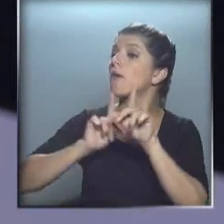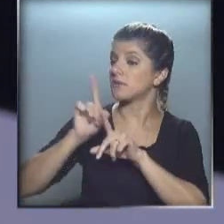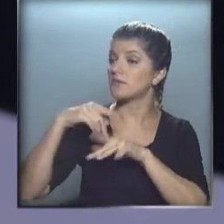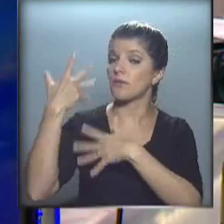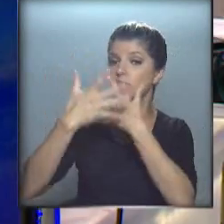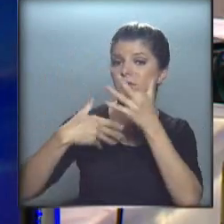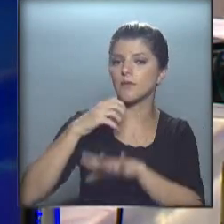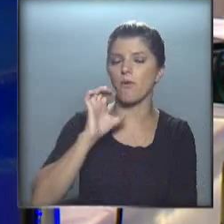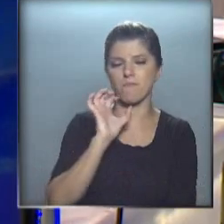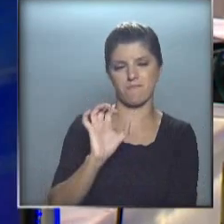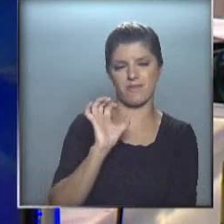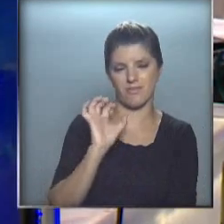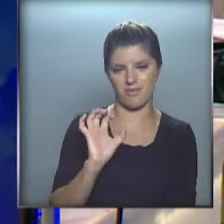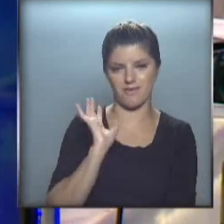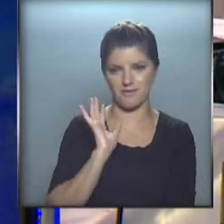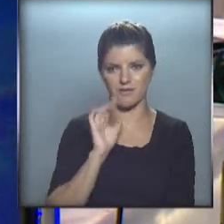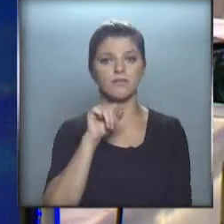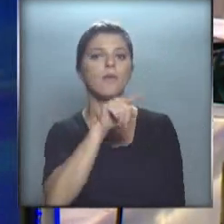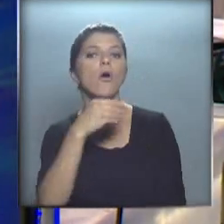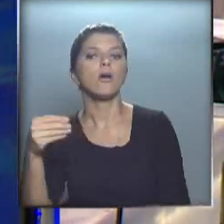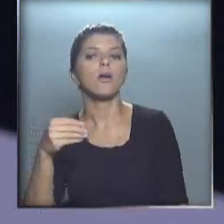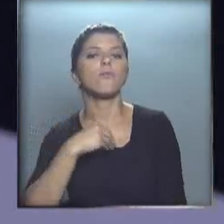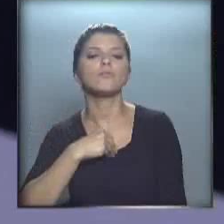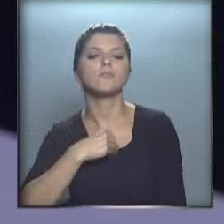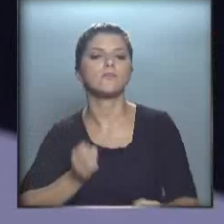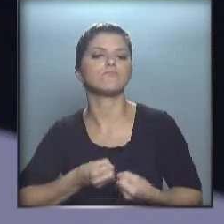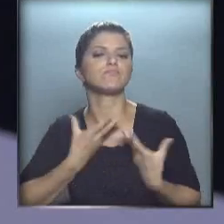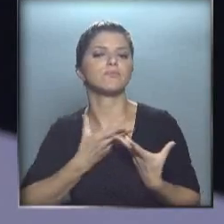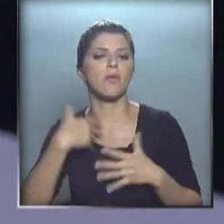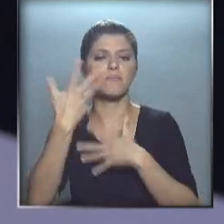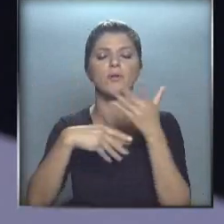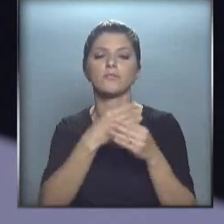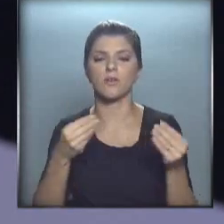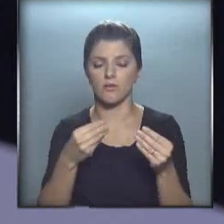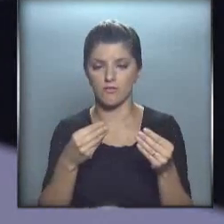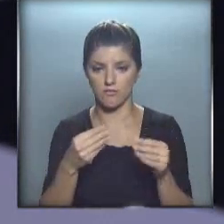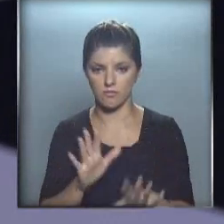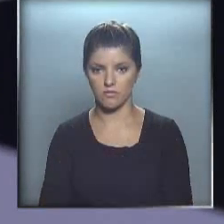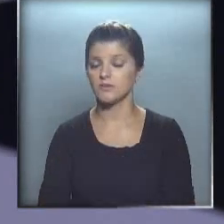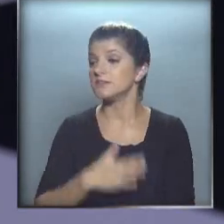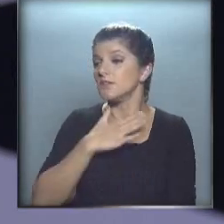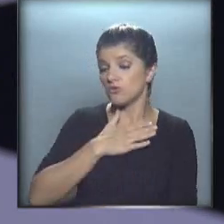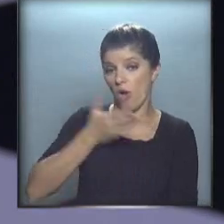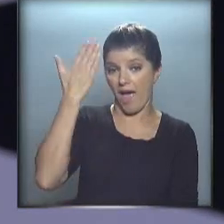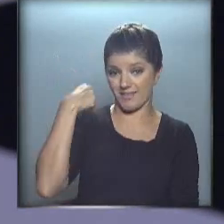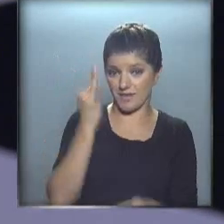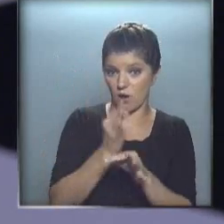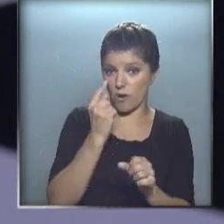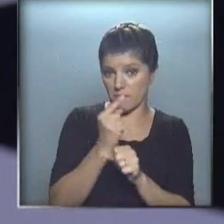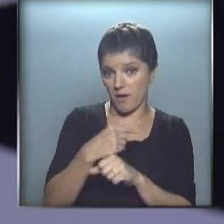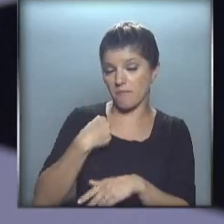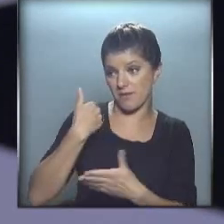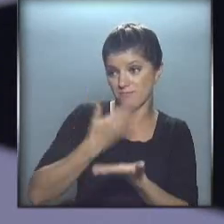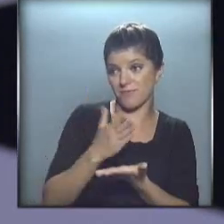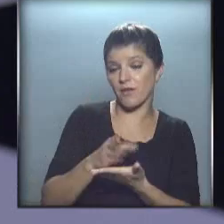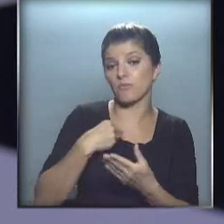tema de envidia, ¿no? ¿Y a vos qué te genera violencia? No, o sea, yo en mi caso, cuando estaba en primaria, me discriminaban por ser